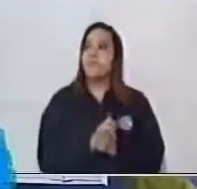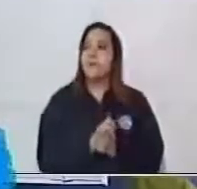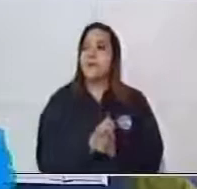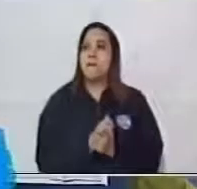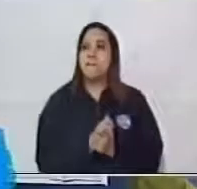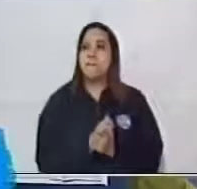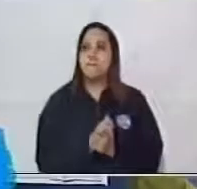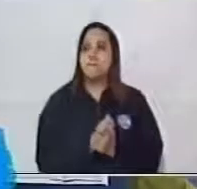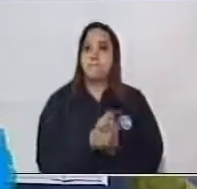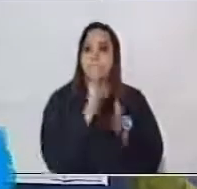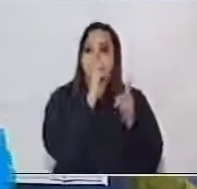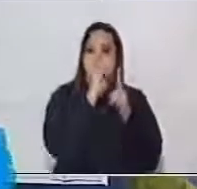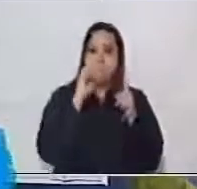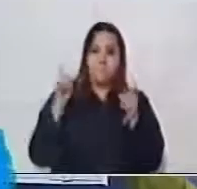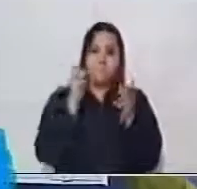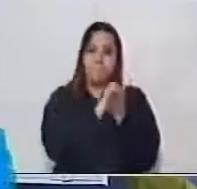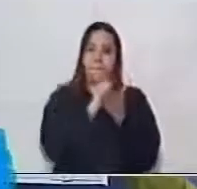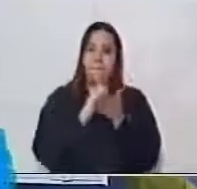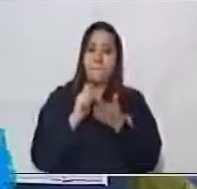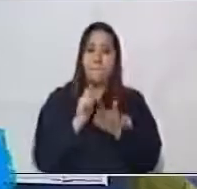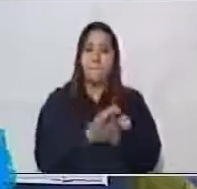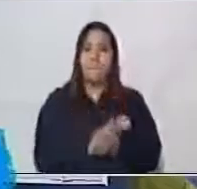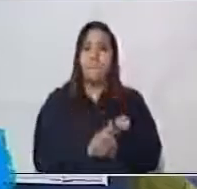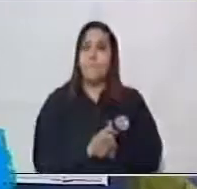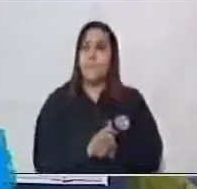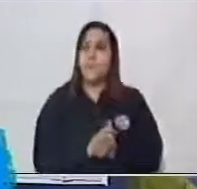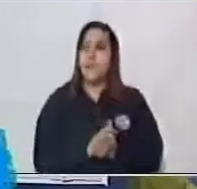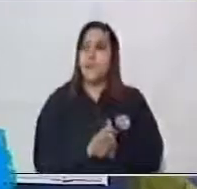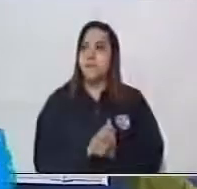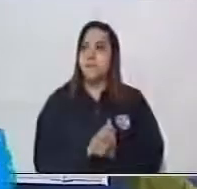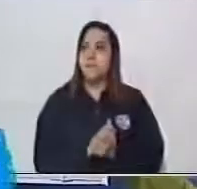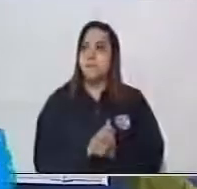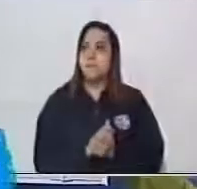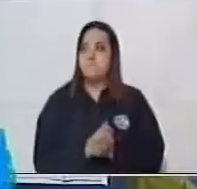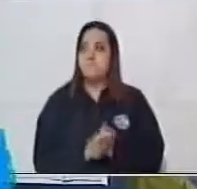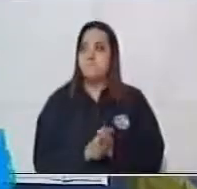Compongámosla de esta forma. Sobre la cabeza